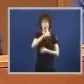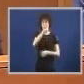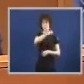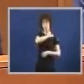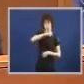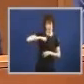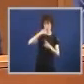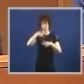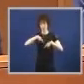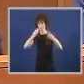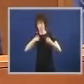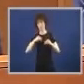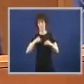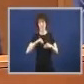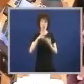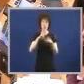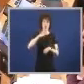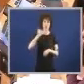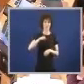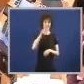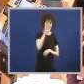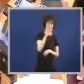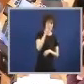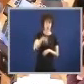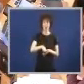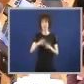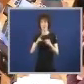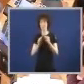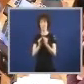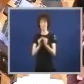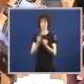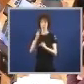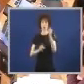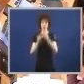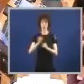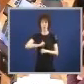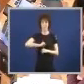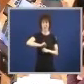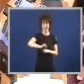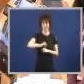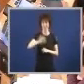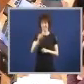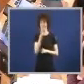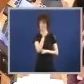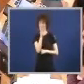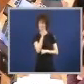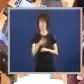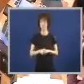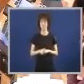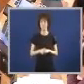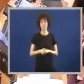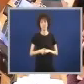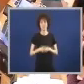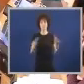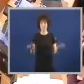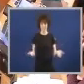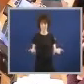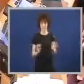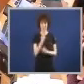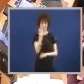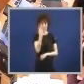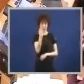Hospital de Álvaro Cunqueiro como na construción de autovías e vías rápidas, que supoñen tamén un debedamento encuberto, algo que temos que aturar. Por lo tanto, este